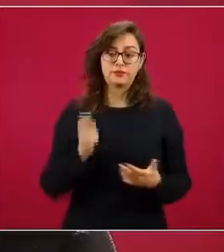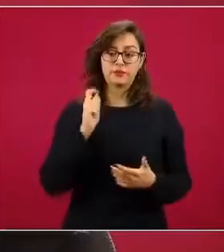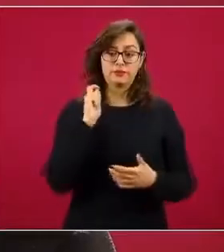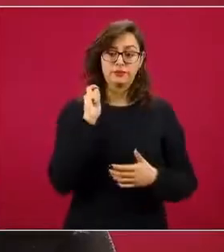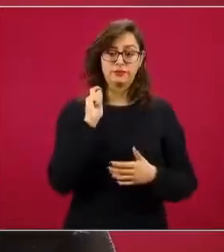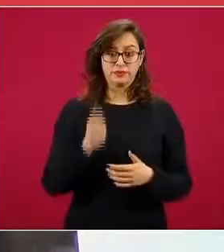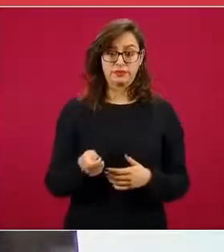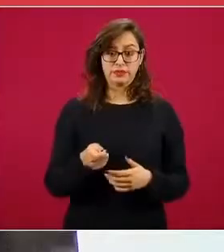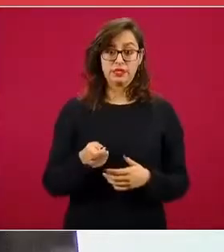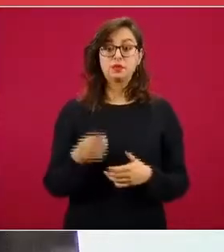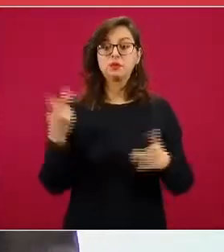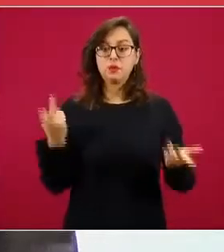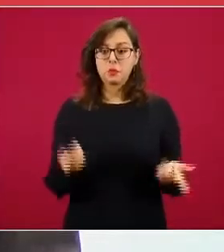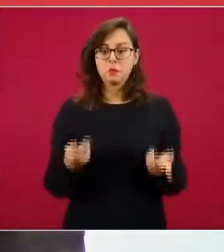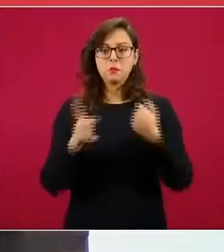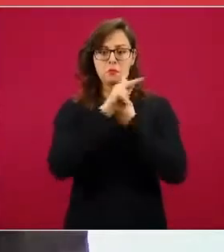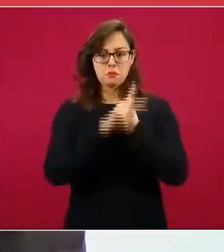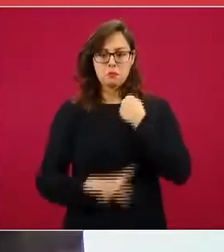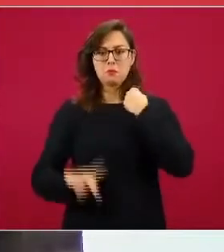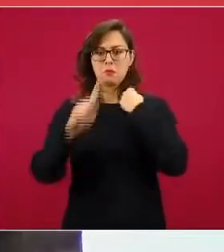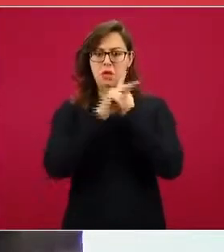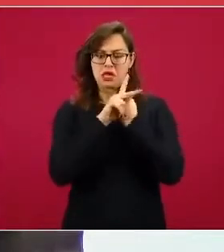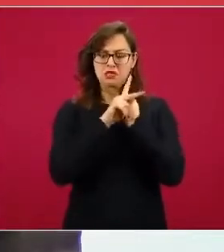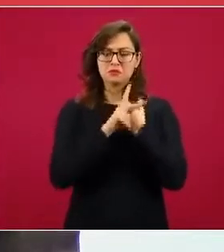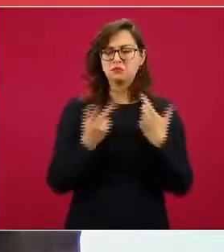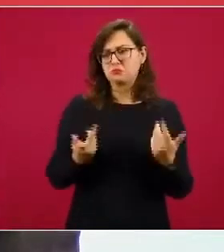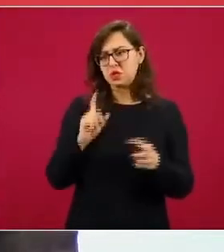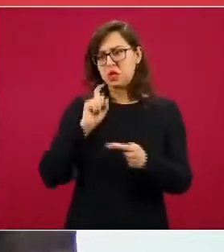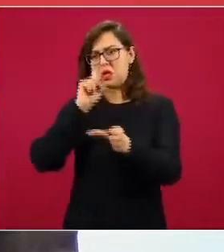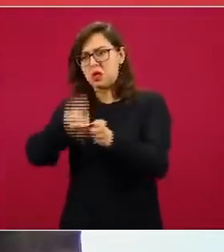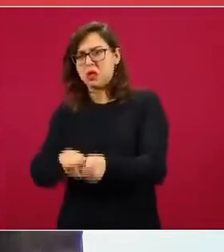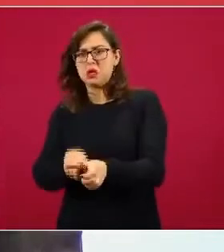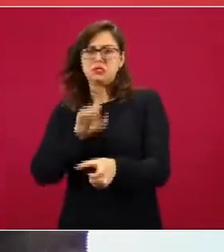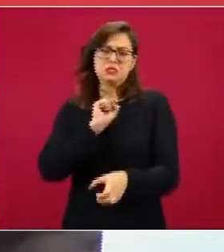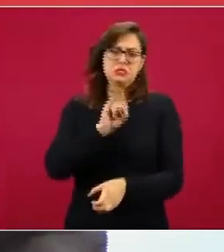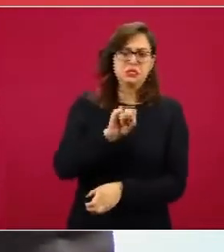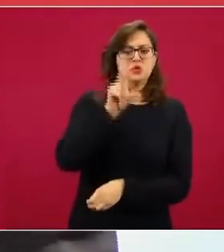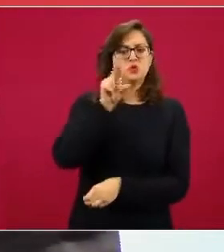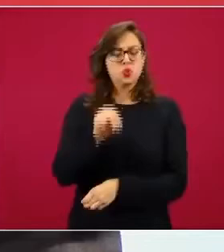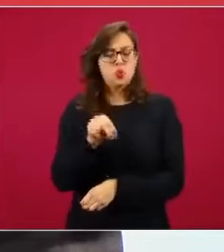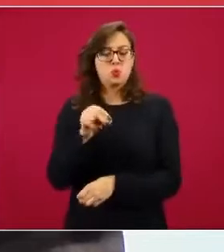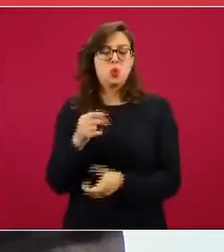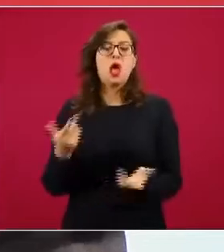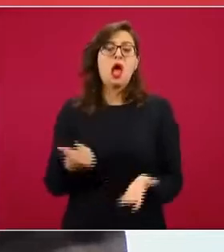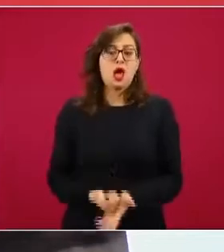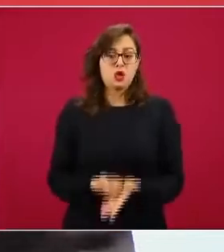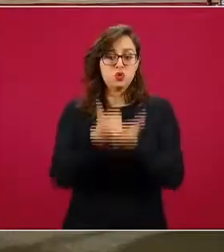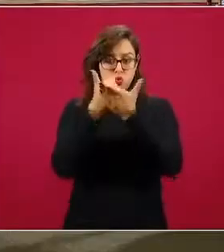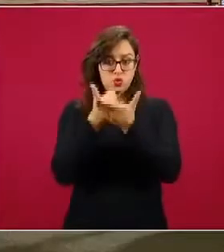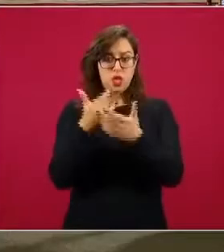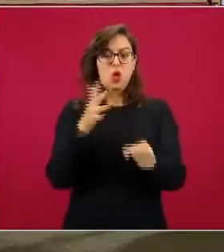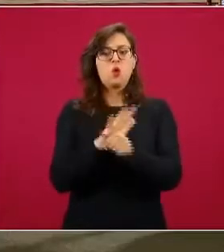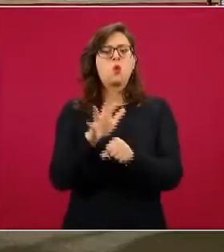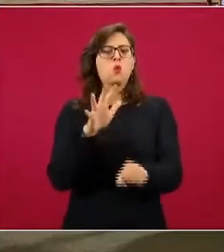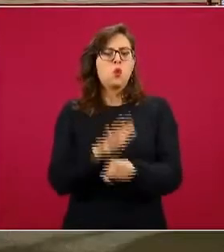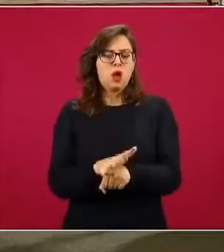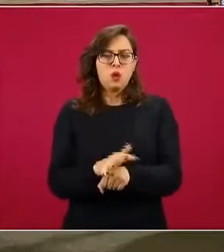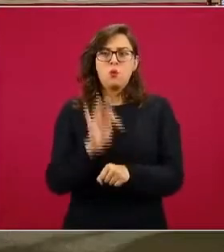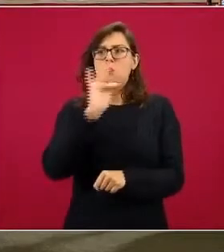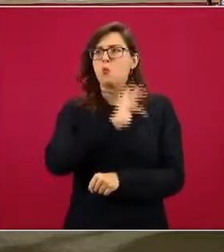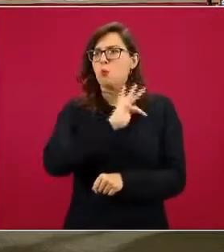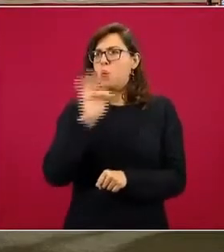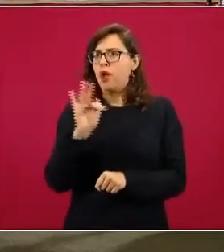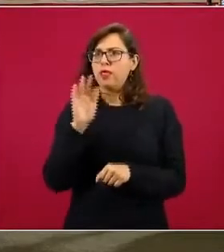independiente, es decir, voluntariamente los países deciden o no incorporarse al esquema, y el esquema es favorable porque permite precisamente acceder a mercados